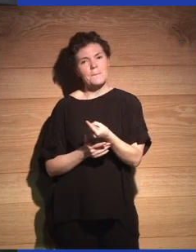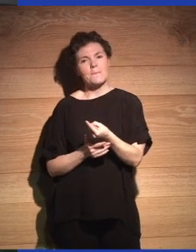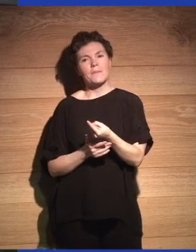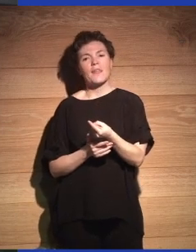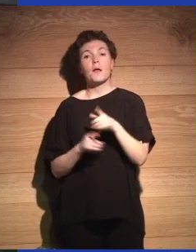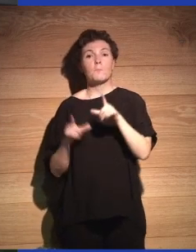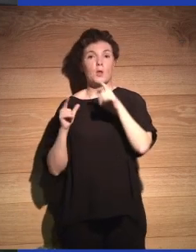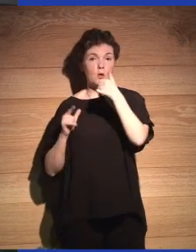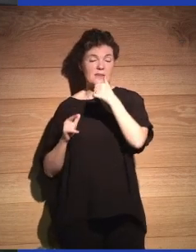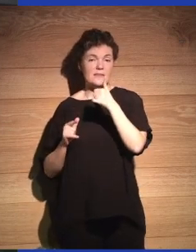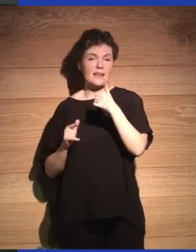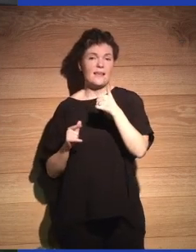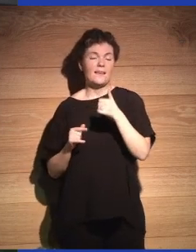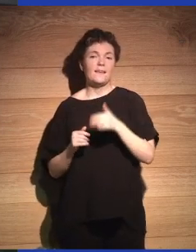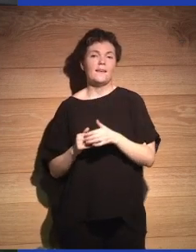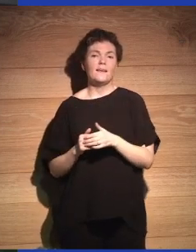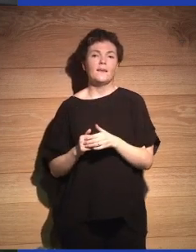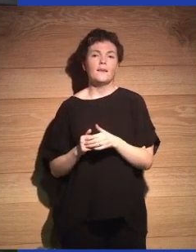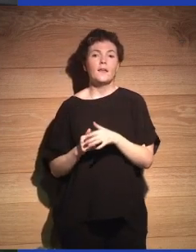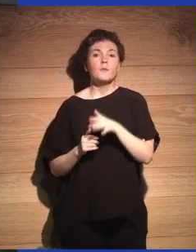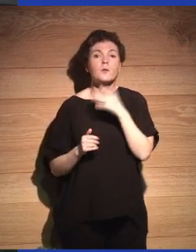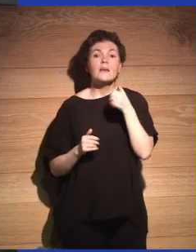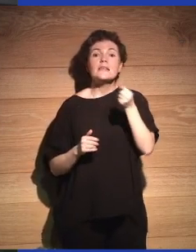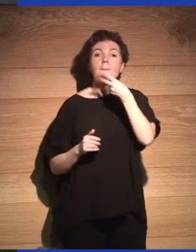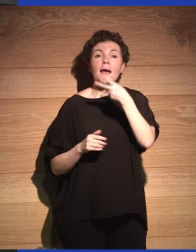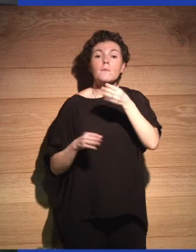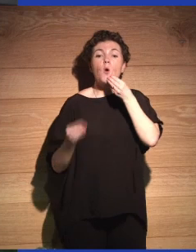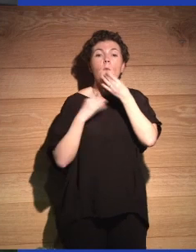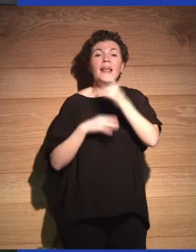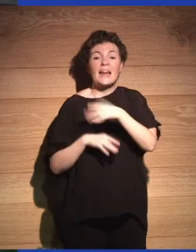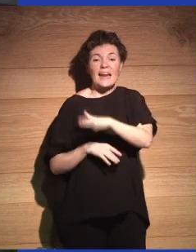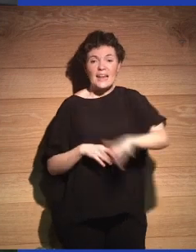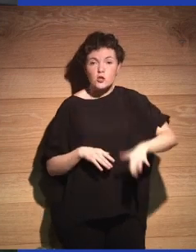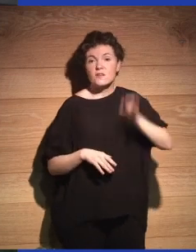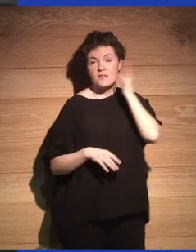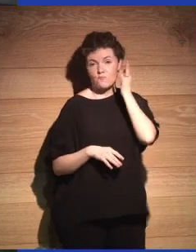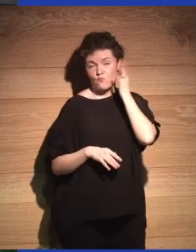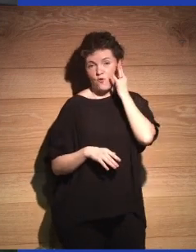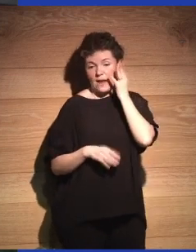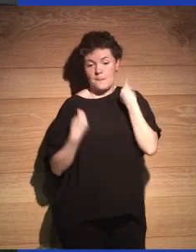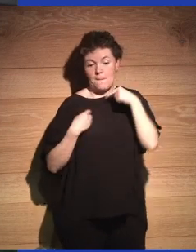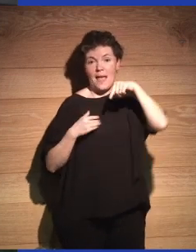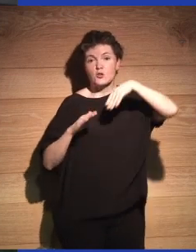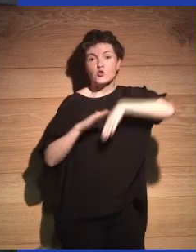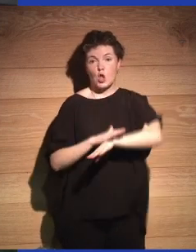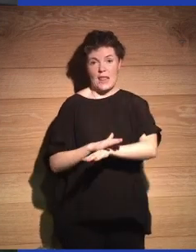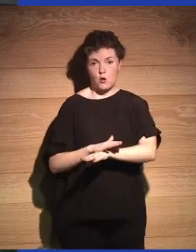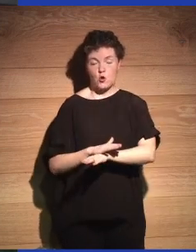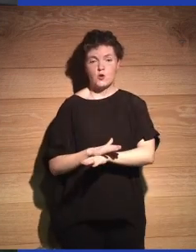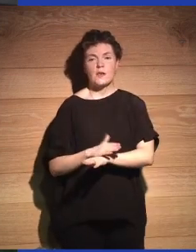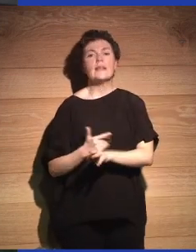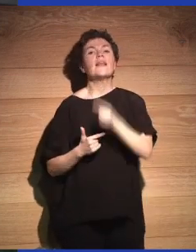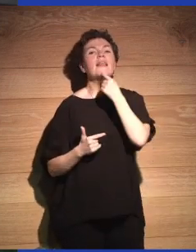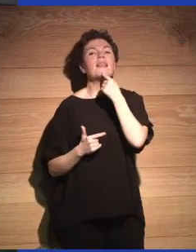al protagonista de la novela que porque era la cantina donde comían los niños y las mujeres que estaban en los sótanos, y decía que